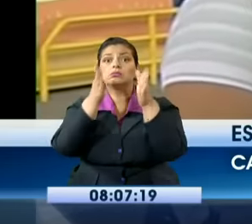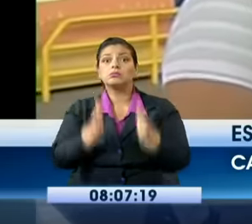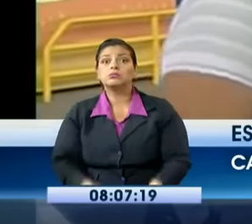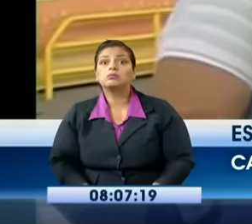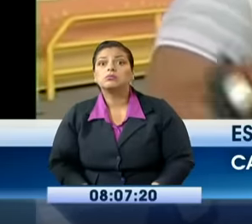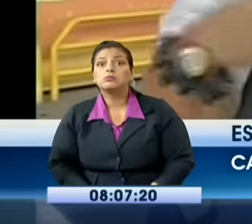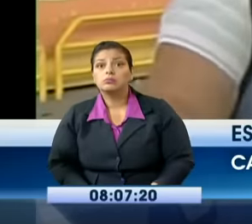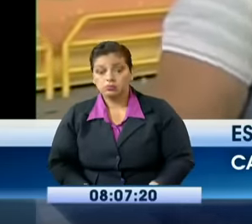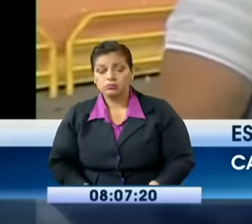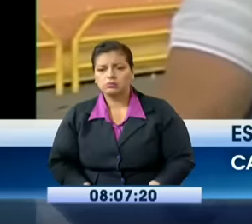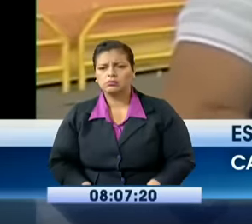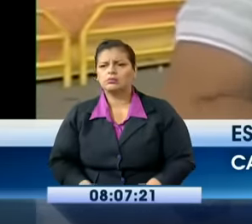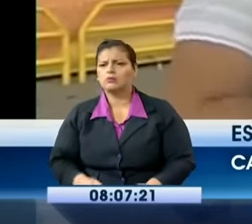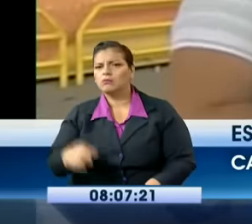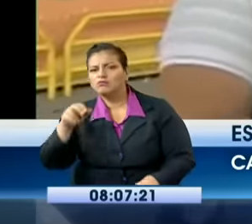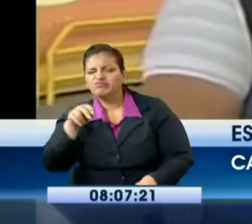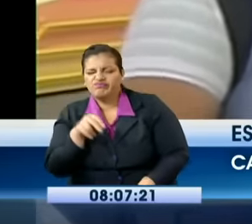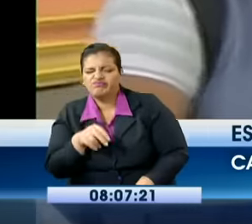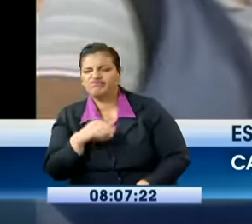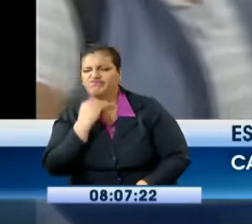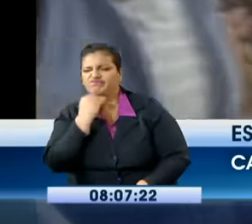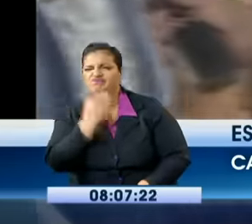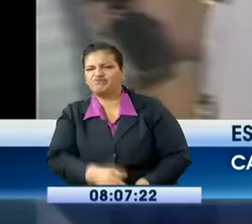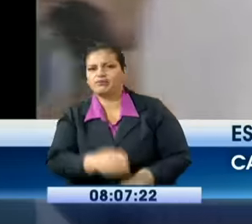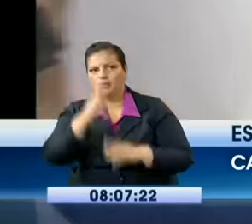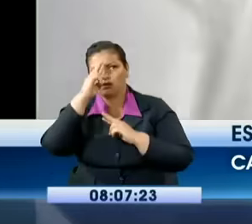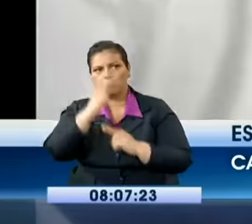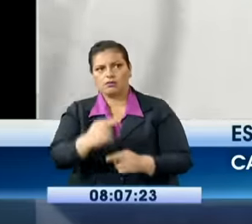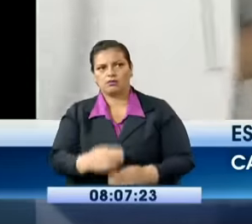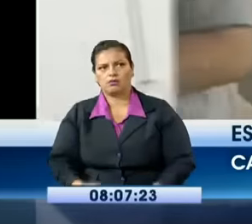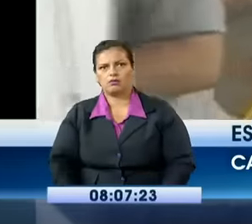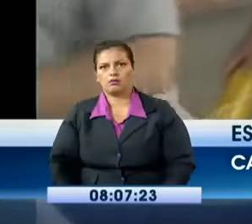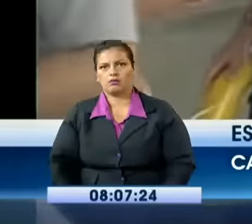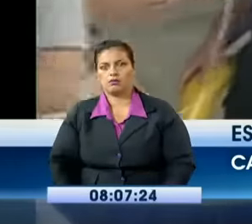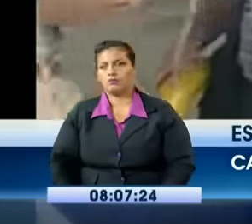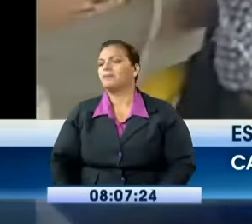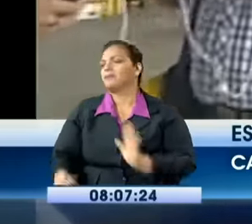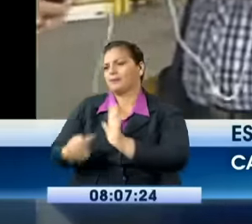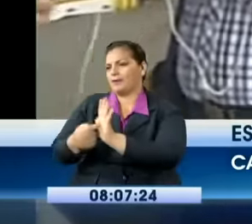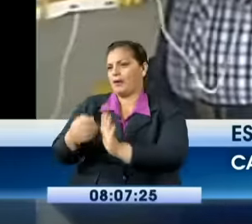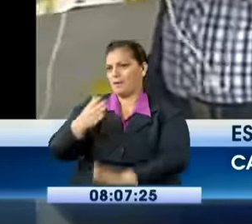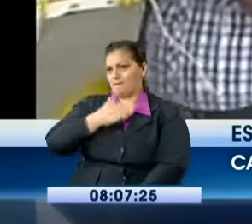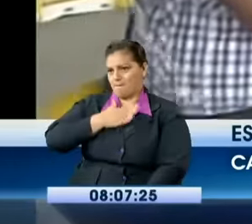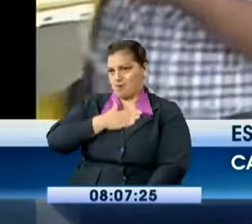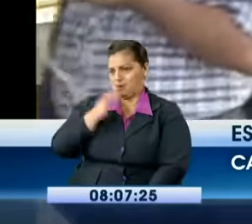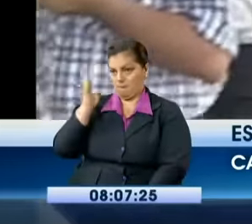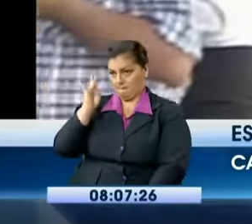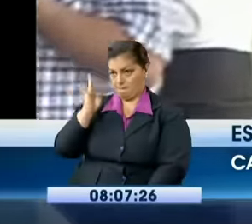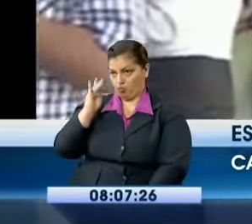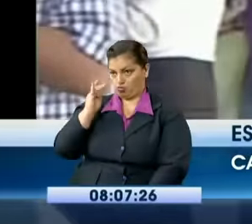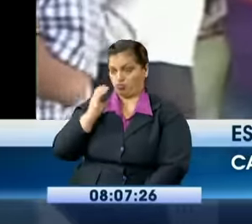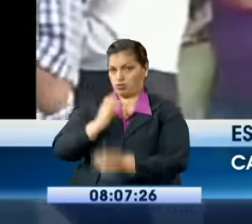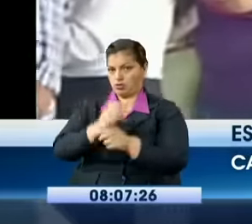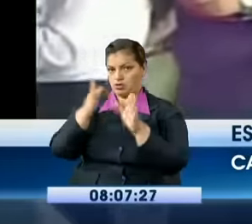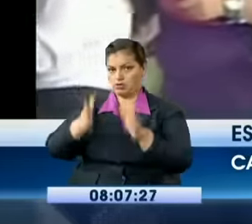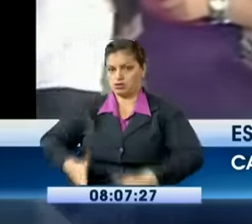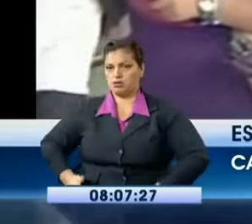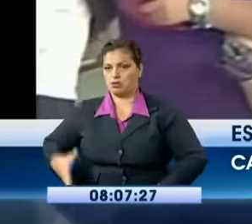personas. Viene mi, bueno, le indico, mi esposo es discapacitado. Él usa muleta y a lo que él sale le ponen el pie y se va de